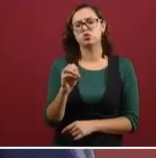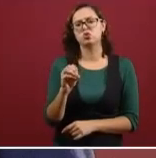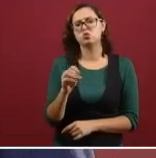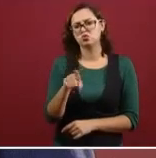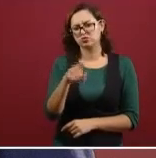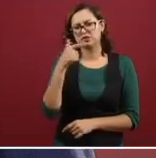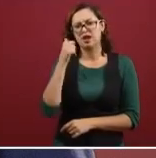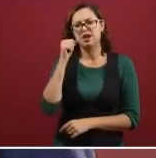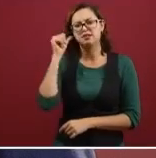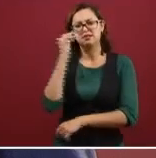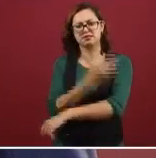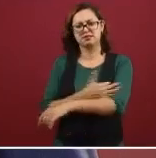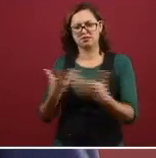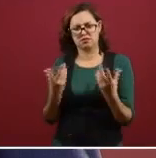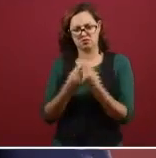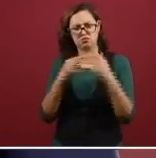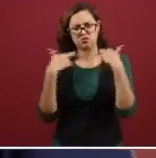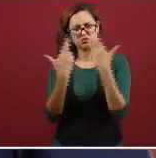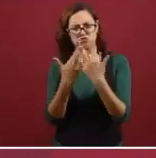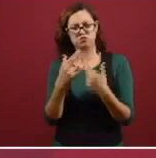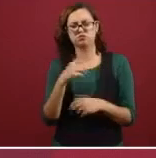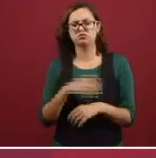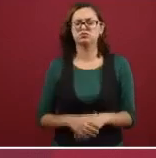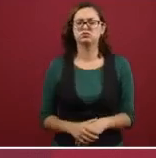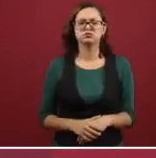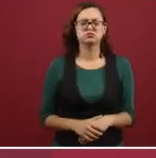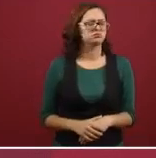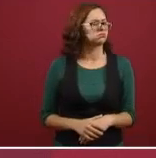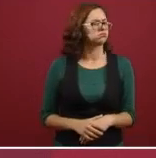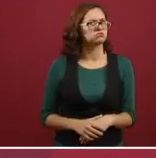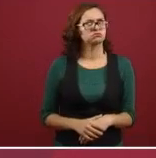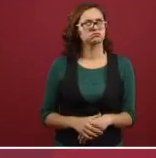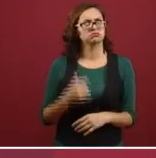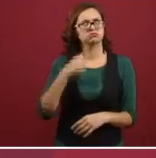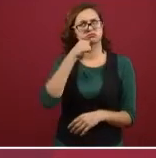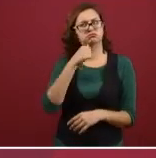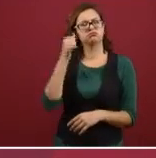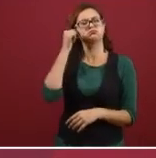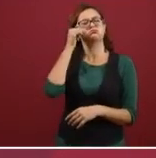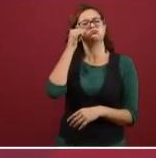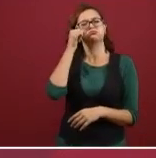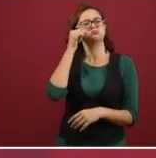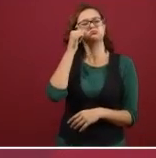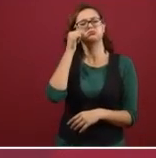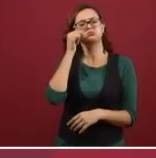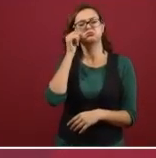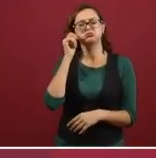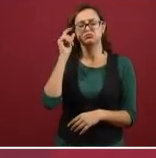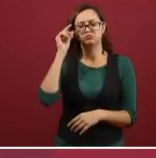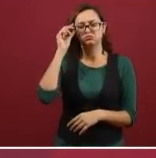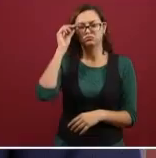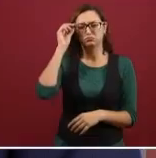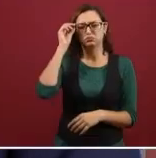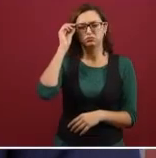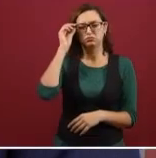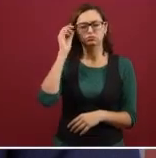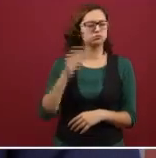Gracias. No, no me reuní con el señor Guajardo. ¿Por aquí?